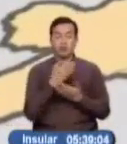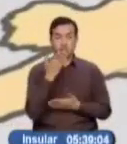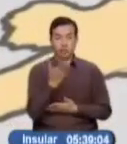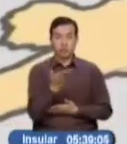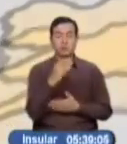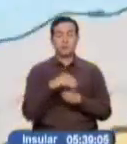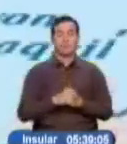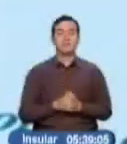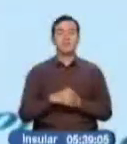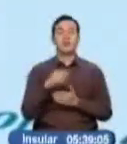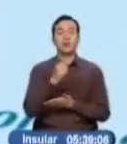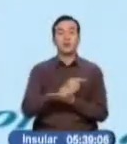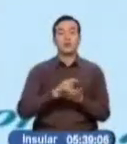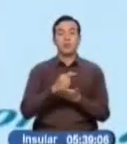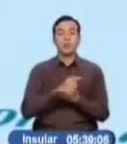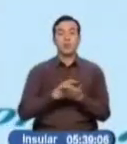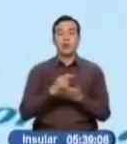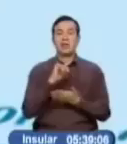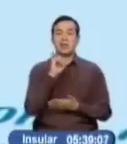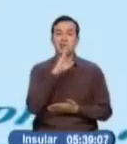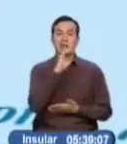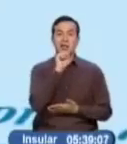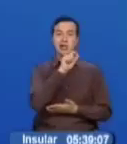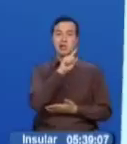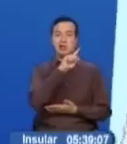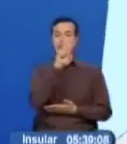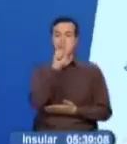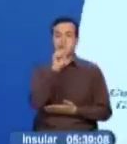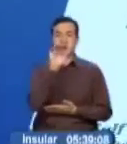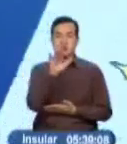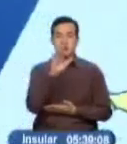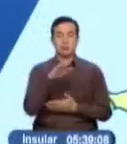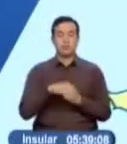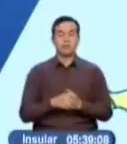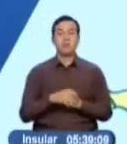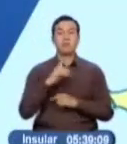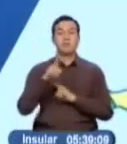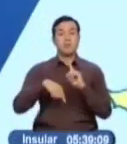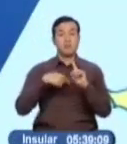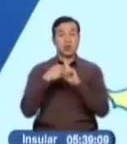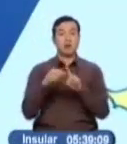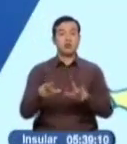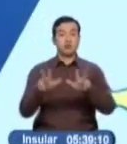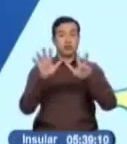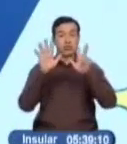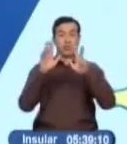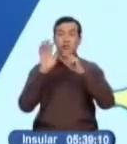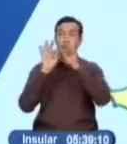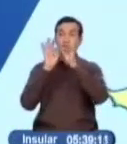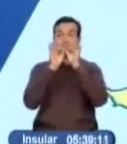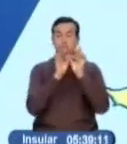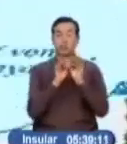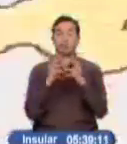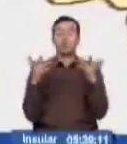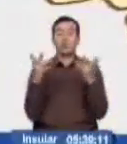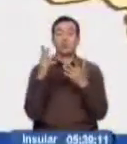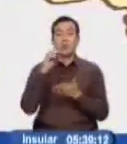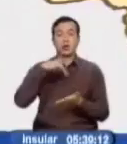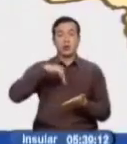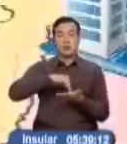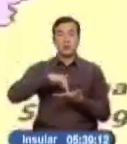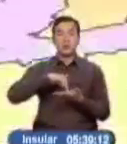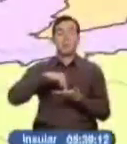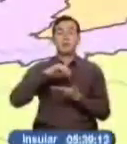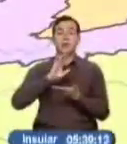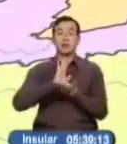dávila y en guayas el hospital ycaza bustamante mientras que ocho más están en en manabí zamora chinchipe